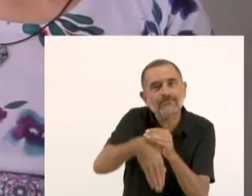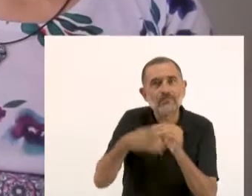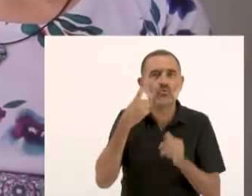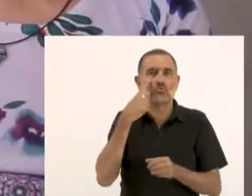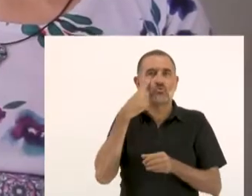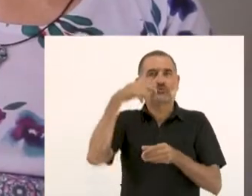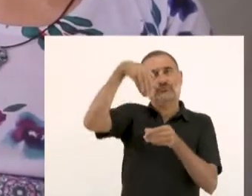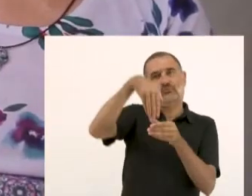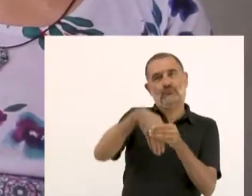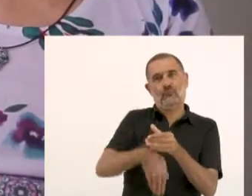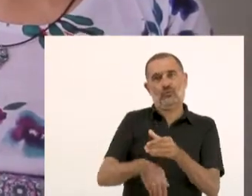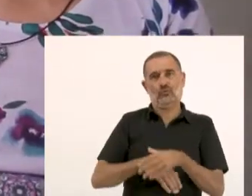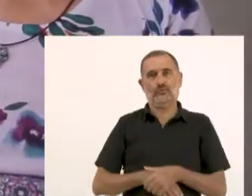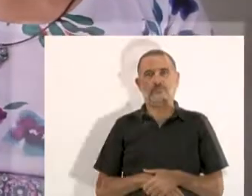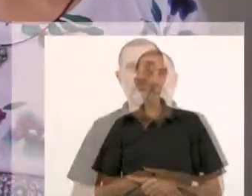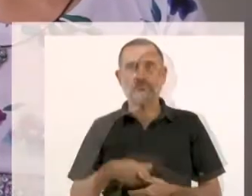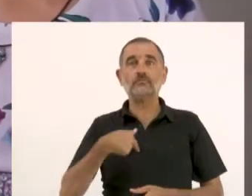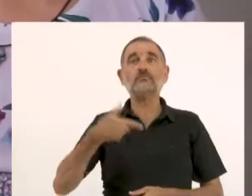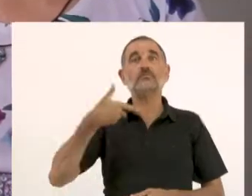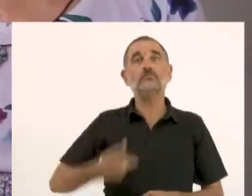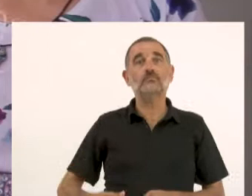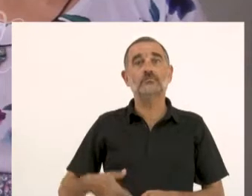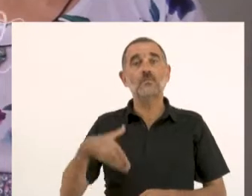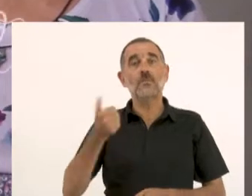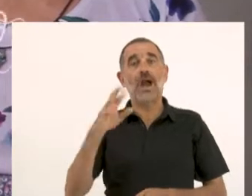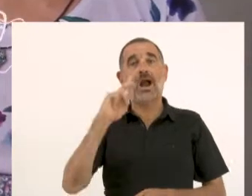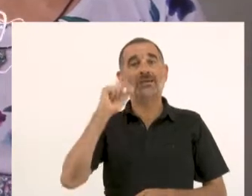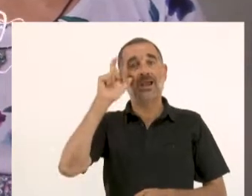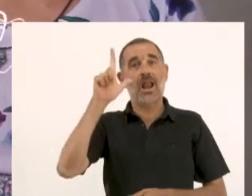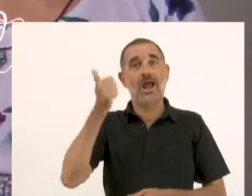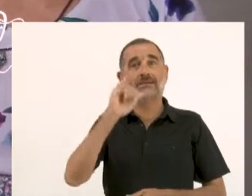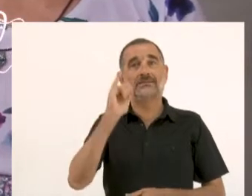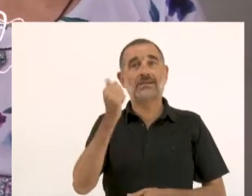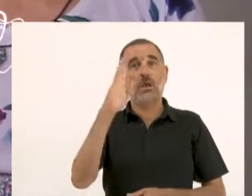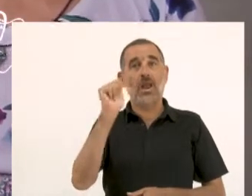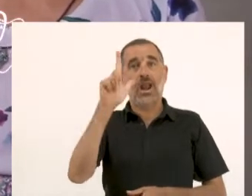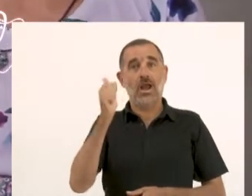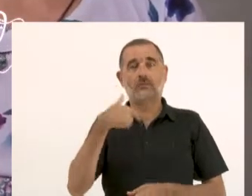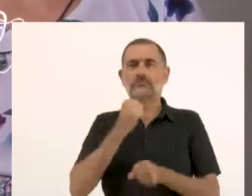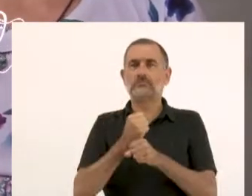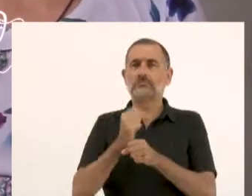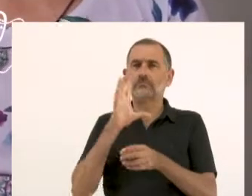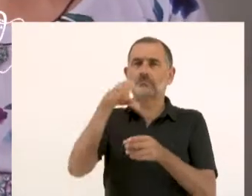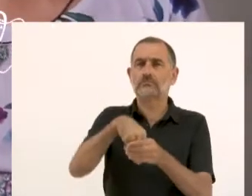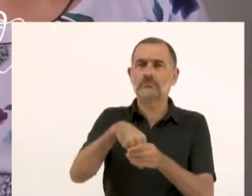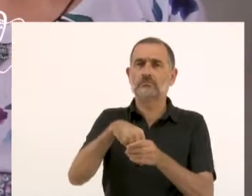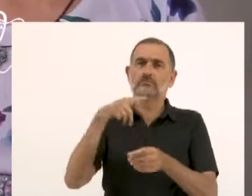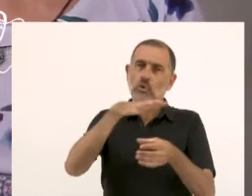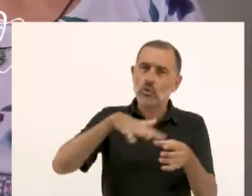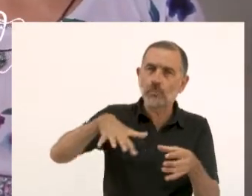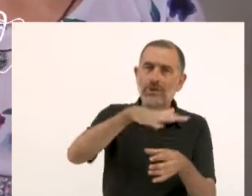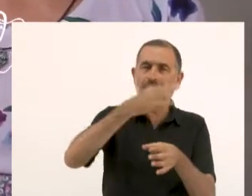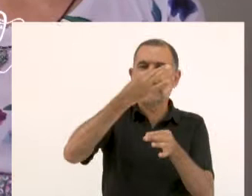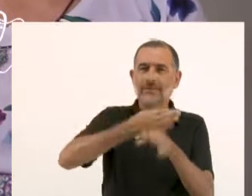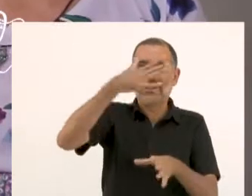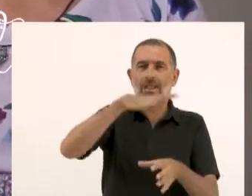Bueno, mi nombre es Mariela Zavala. Yo trabajo en el área de educación del Museo de Antropología, soy antropóloga y